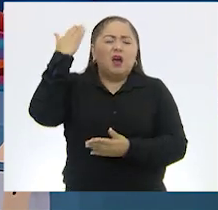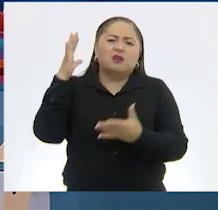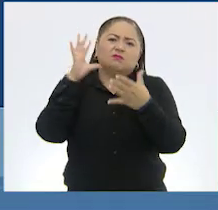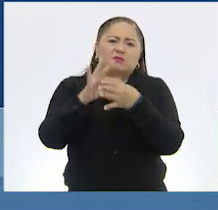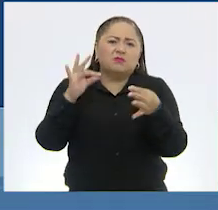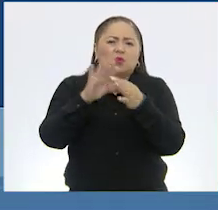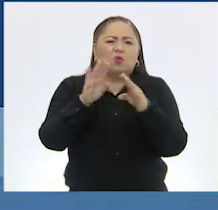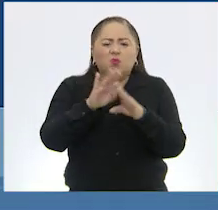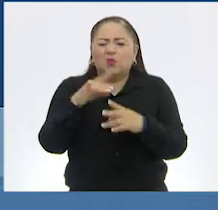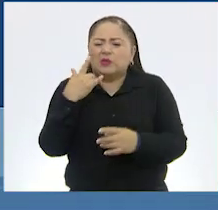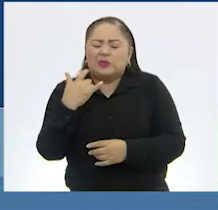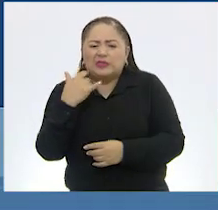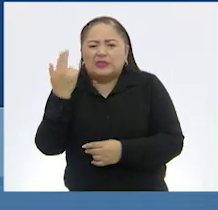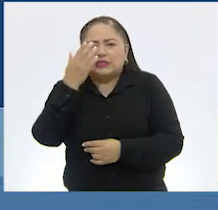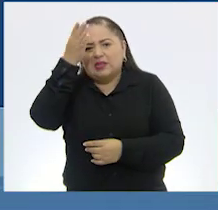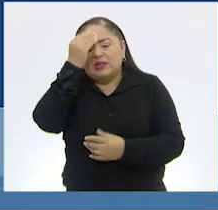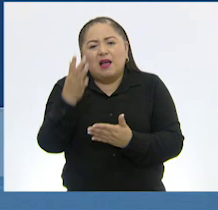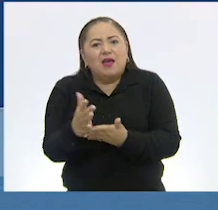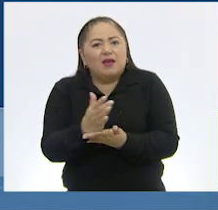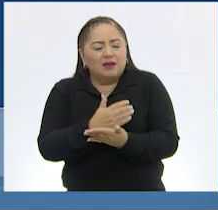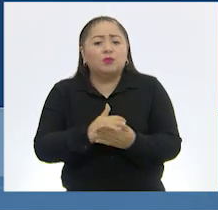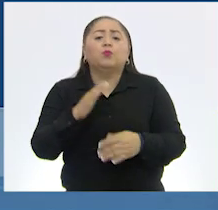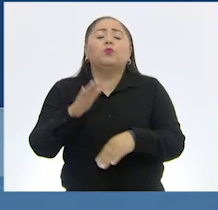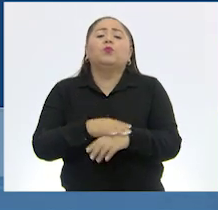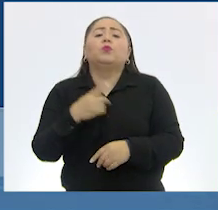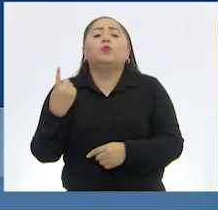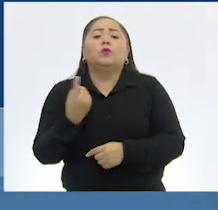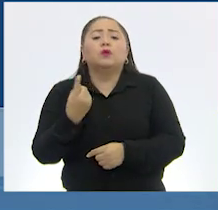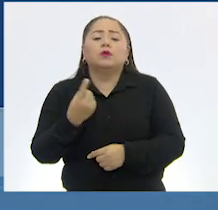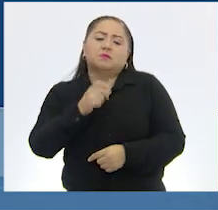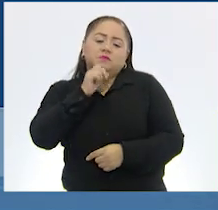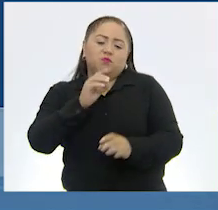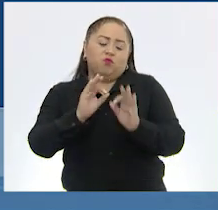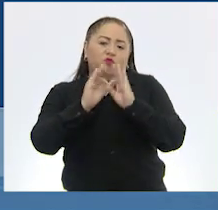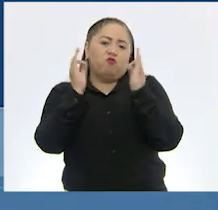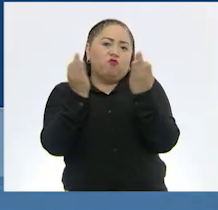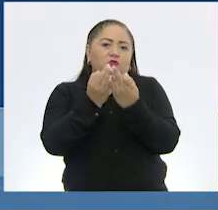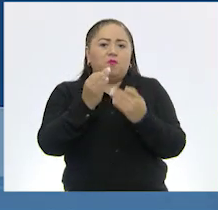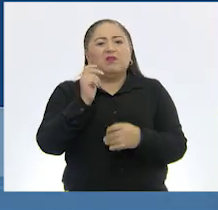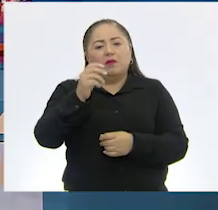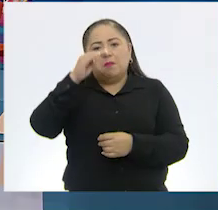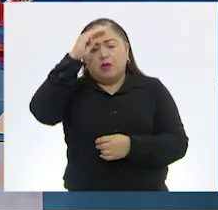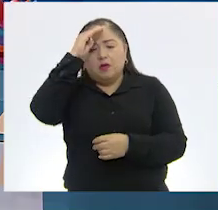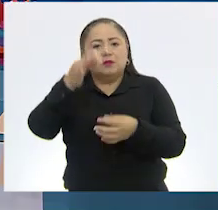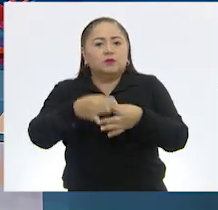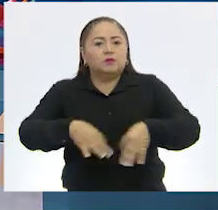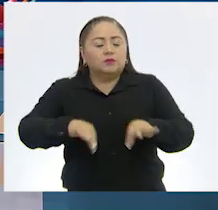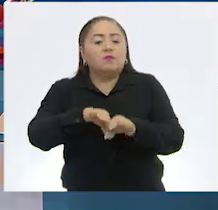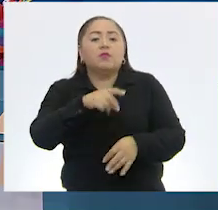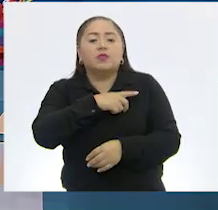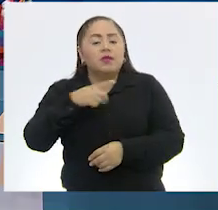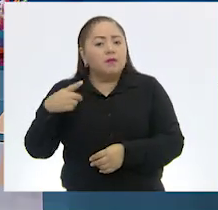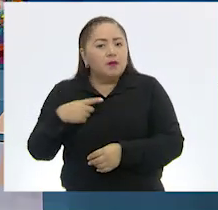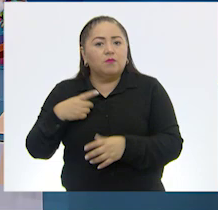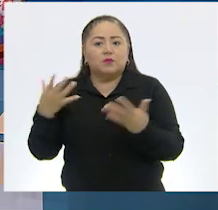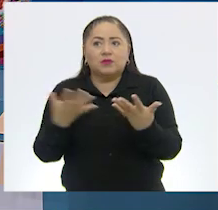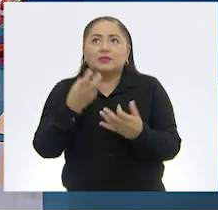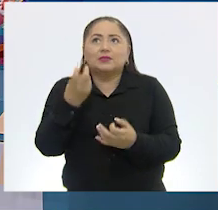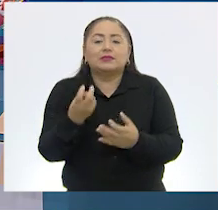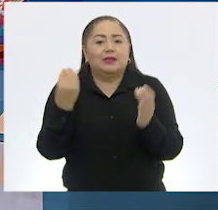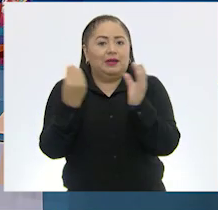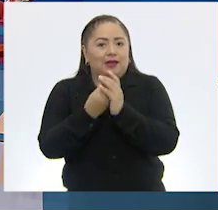y de sus ganas de aprender, y también porque esa es una forma de pensar muy importante que debemos desarrollar en esta